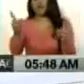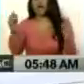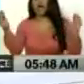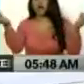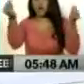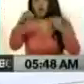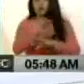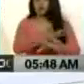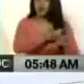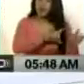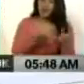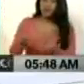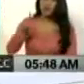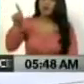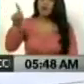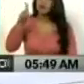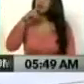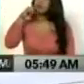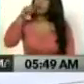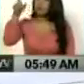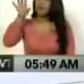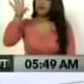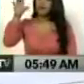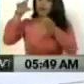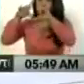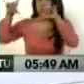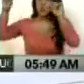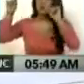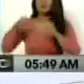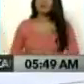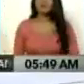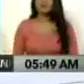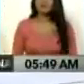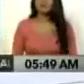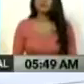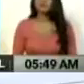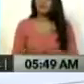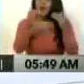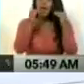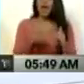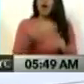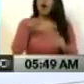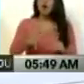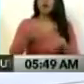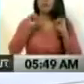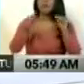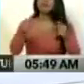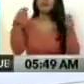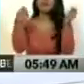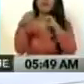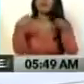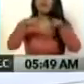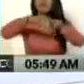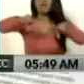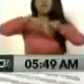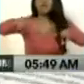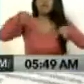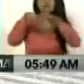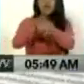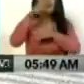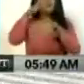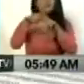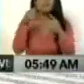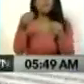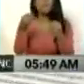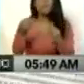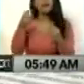importantísima en el gigante ruso, entre Rosneft y PDVSA. Hoy arranca la venta de entradas para el festival Suena Caracas,